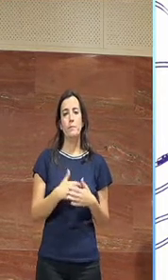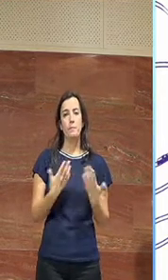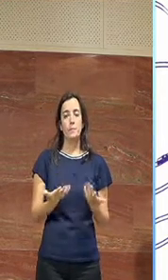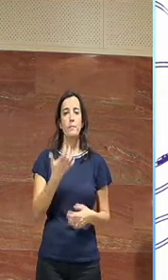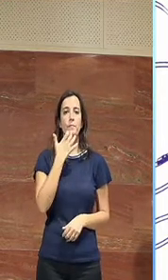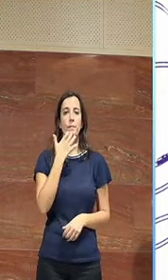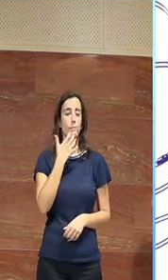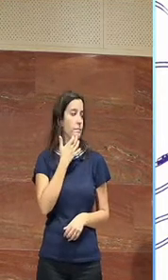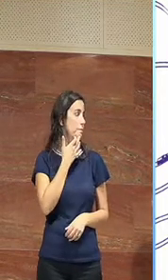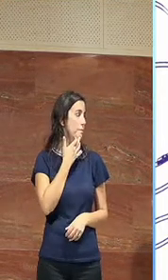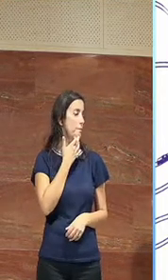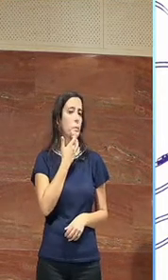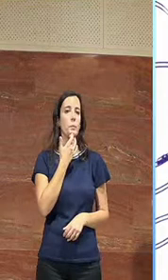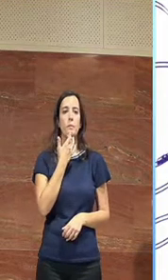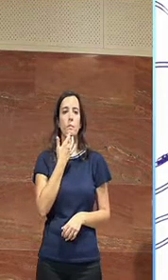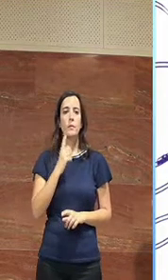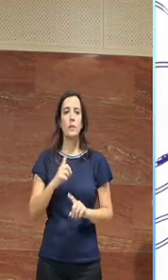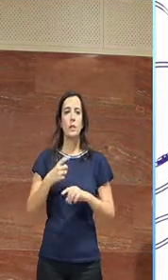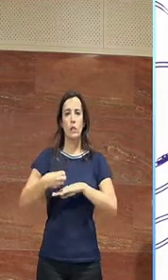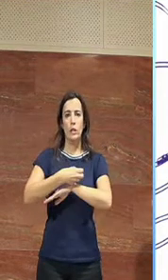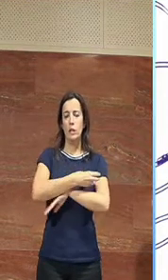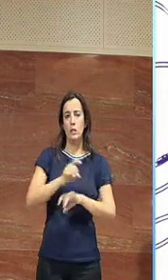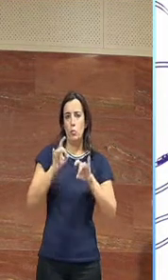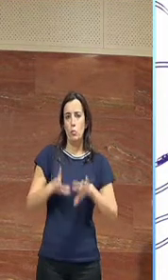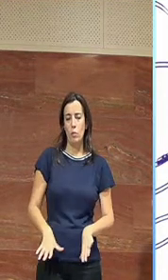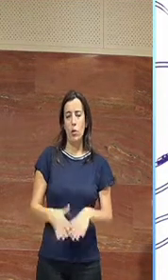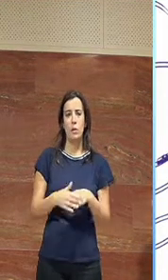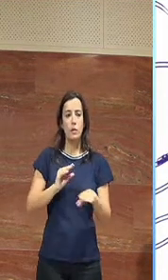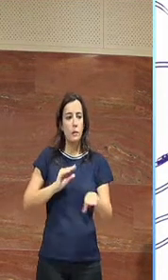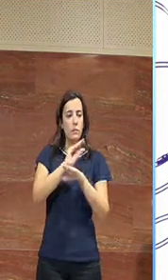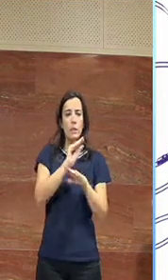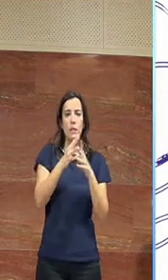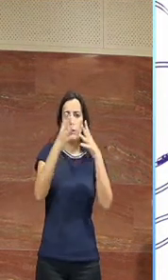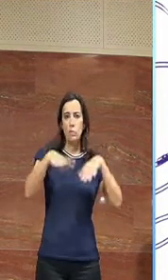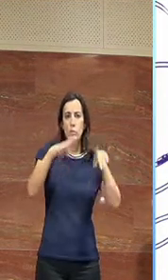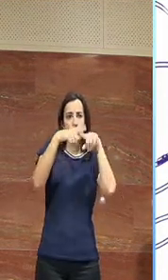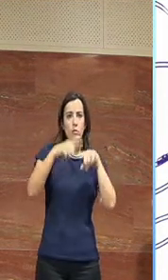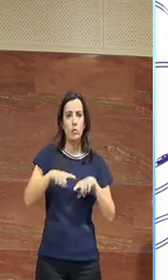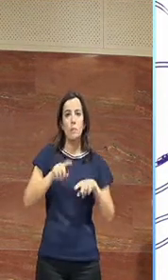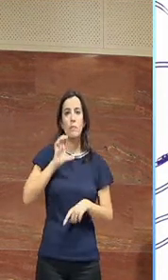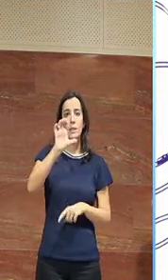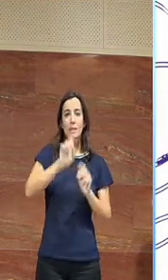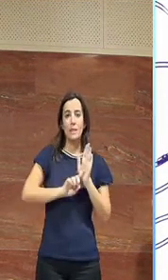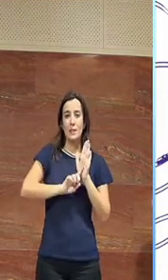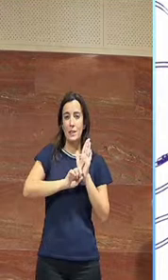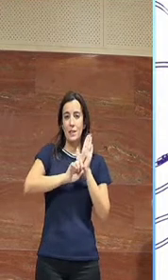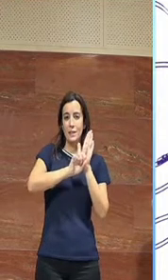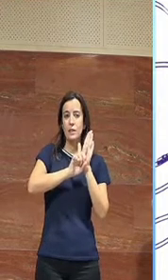pues pasa prácticamente lo mismo, ¿no? Invertir en infraestructuras en los países desarrollados tiene una repercusión